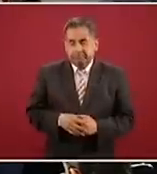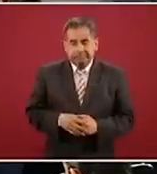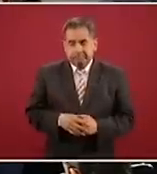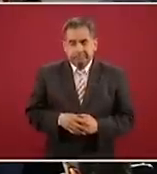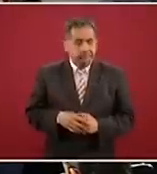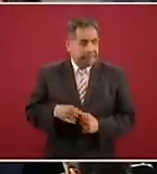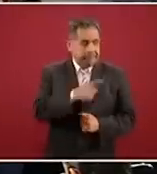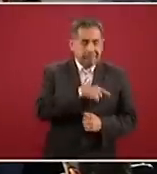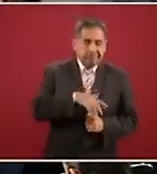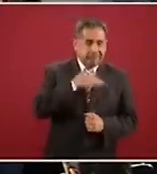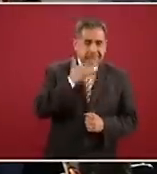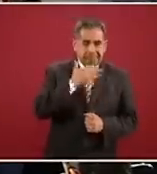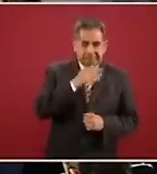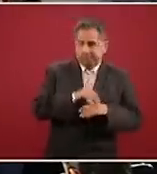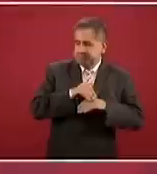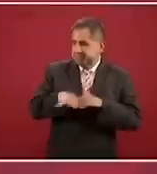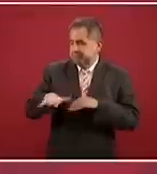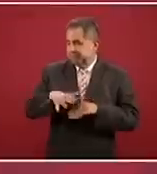impactó tanto